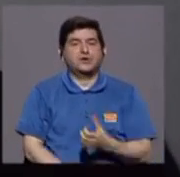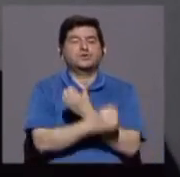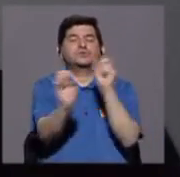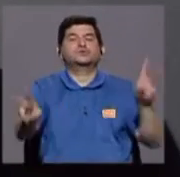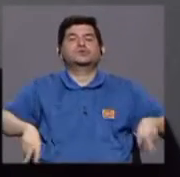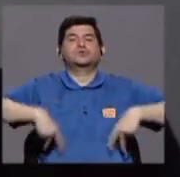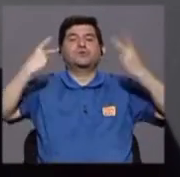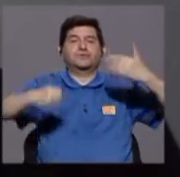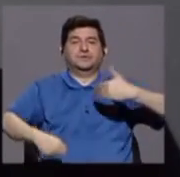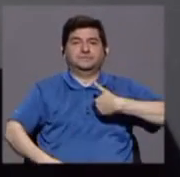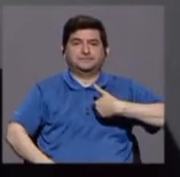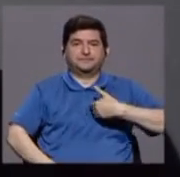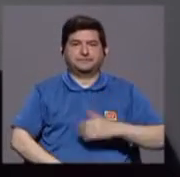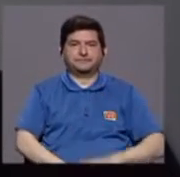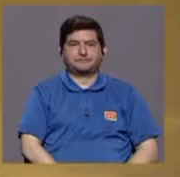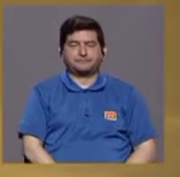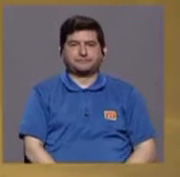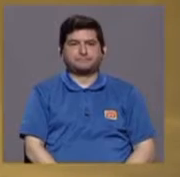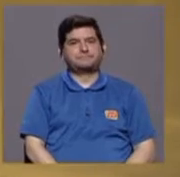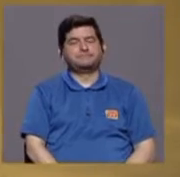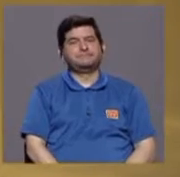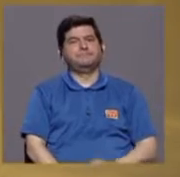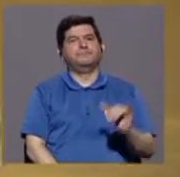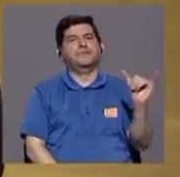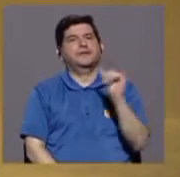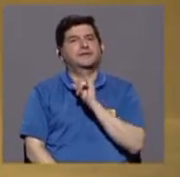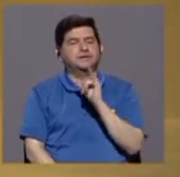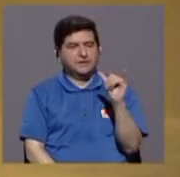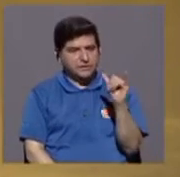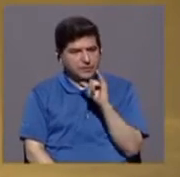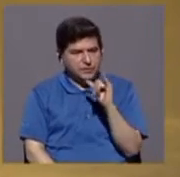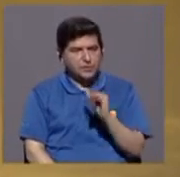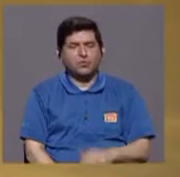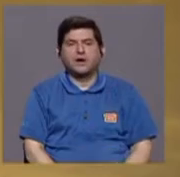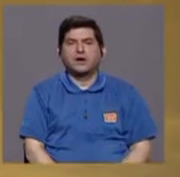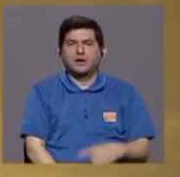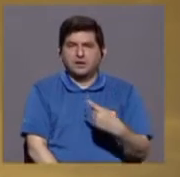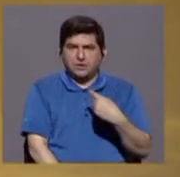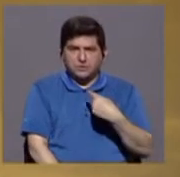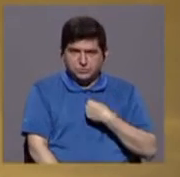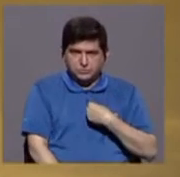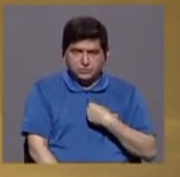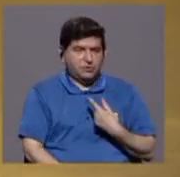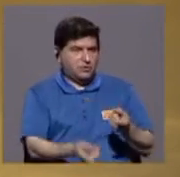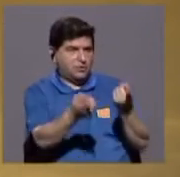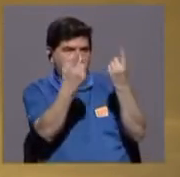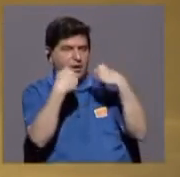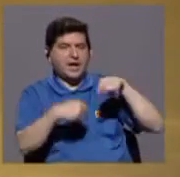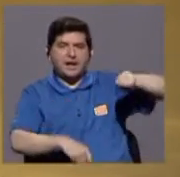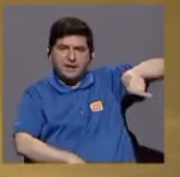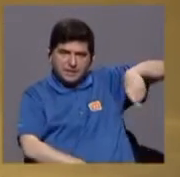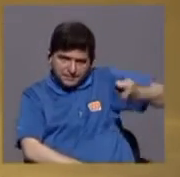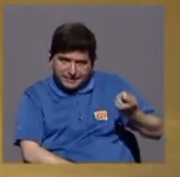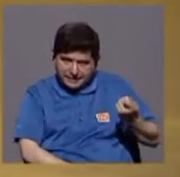sobrevivir. Ahí también yo cuando vengo al canal